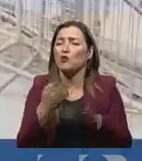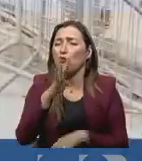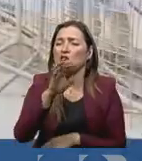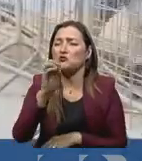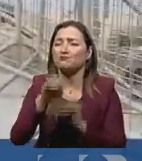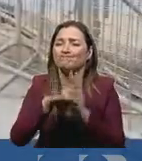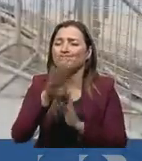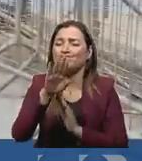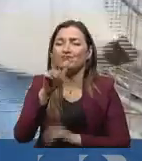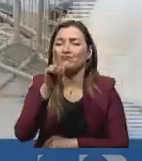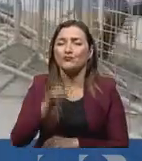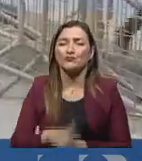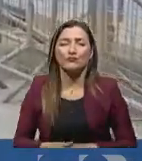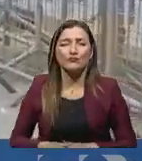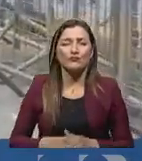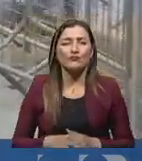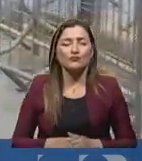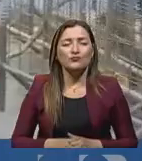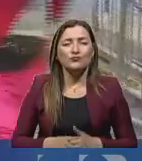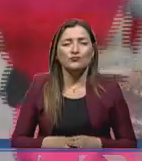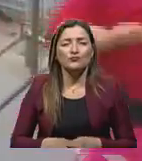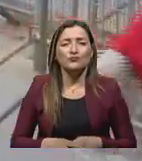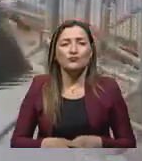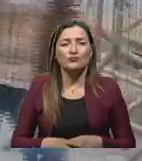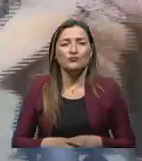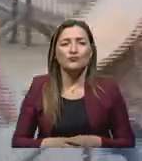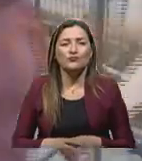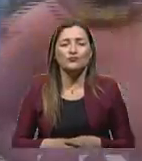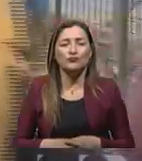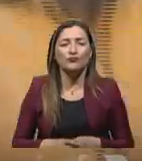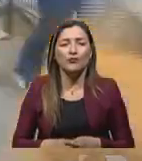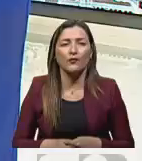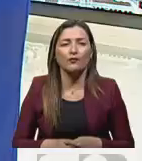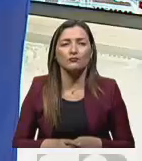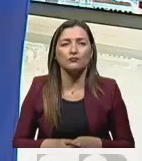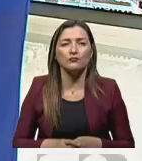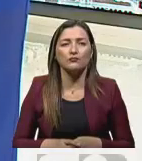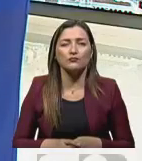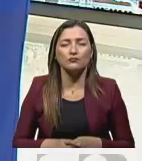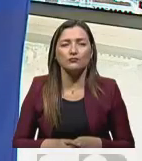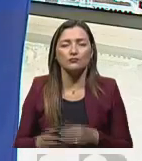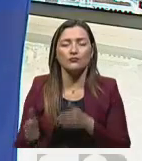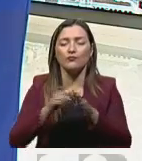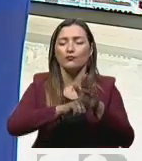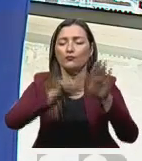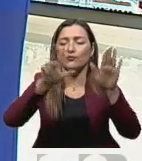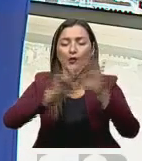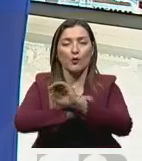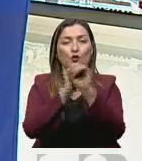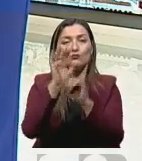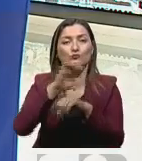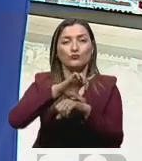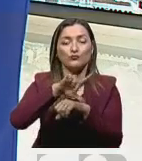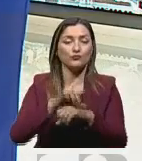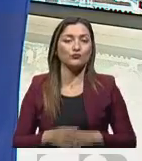en latacunga con cámaras de Carlos collaguazo y Germán pulgada Paul coello 24 horas 8 de la mañana con